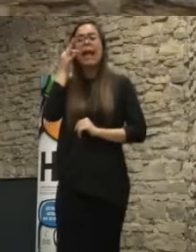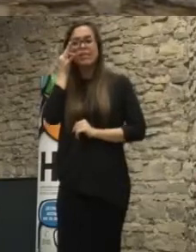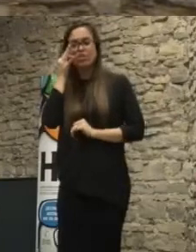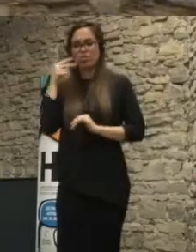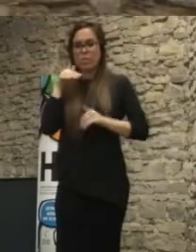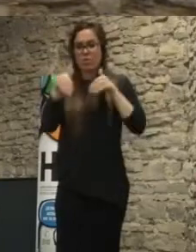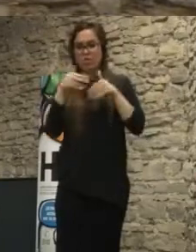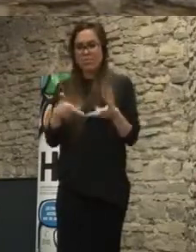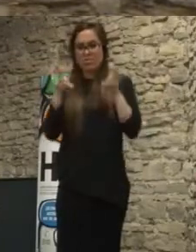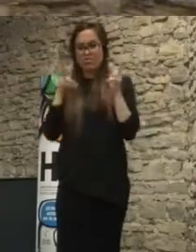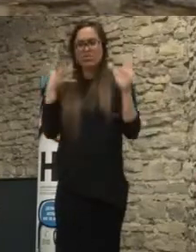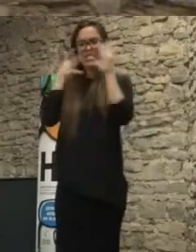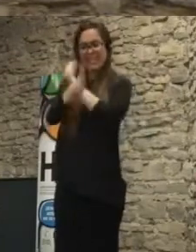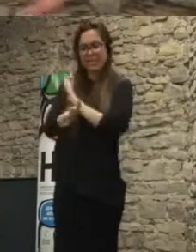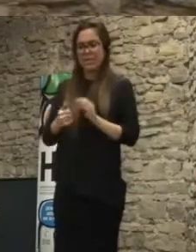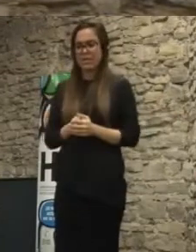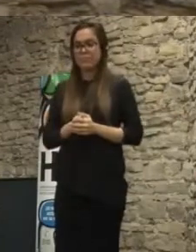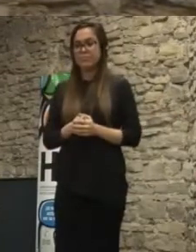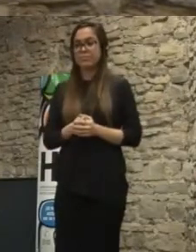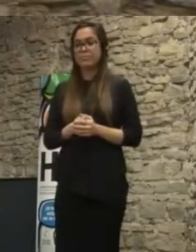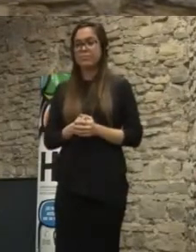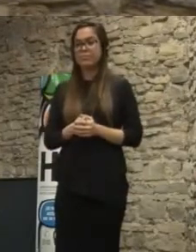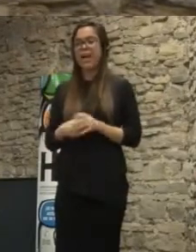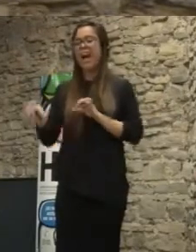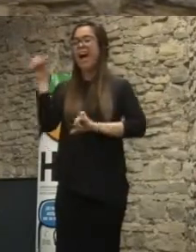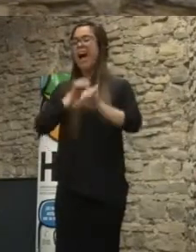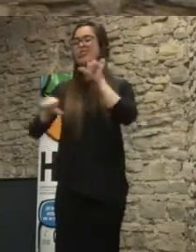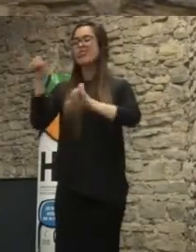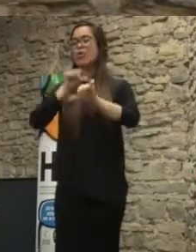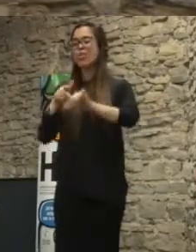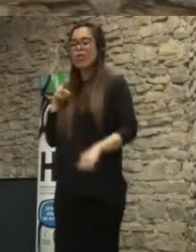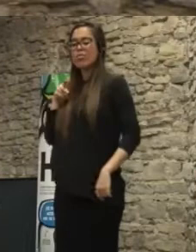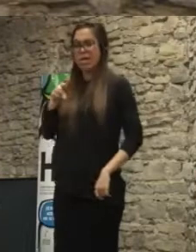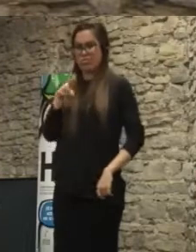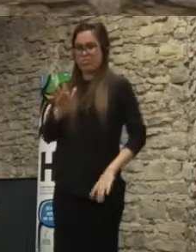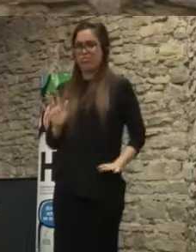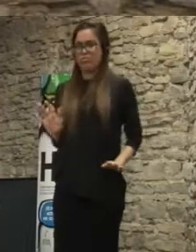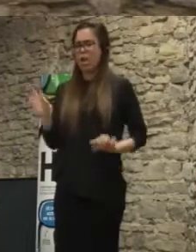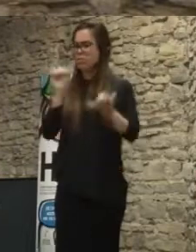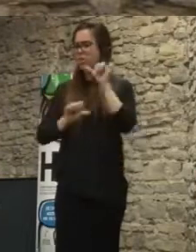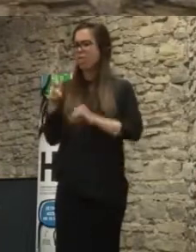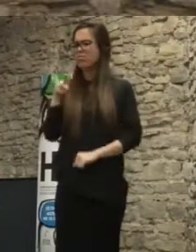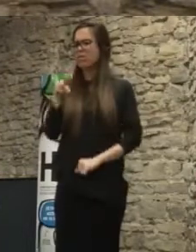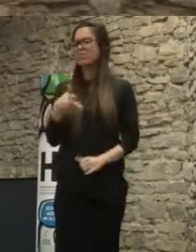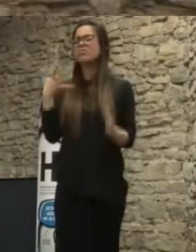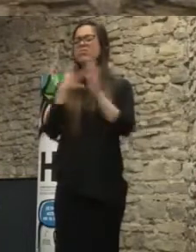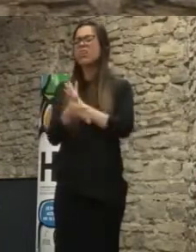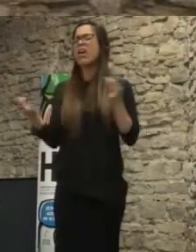poniendo el derecho de asociación encima de la mesa. Y ese derecho de asociación se refiere a todo el